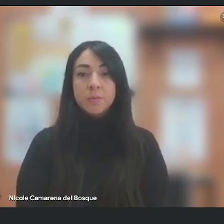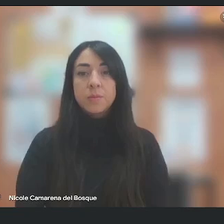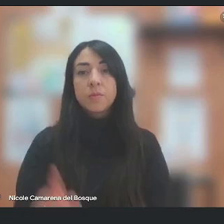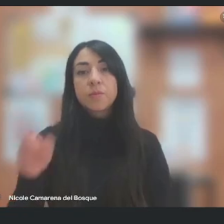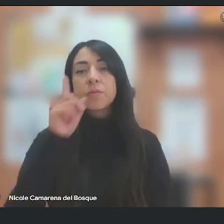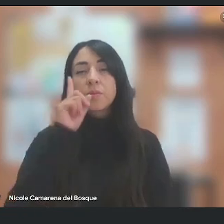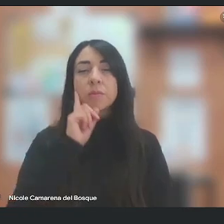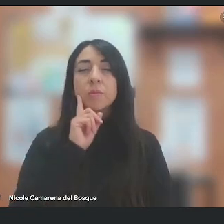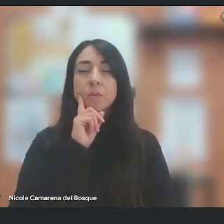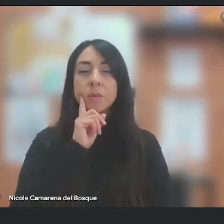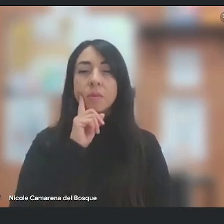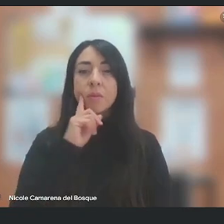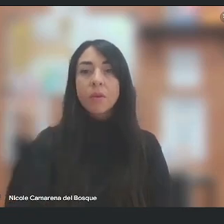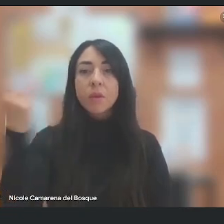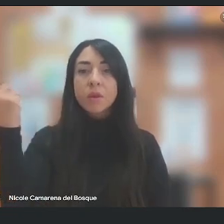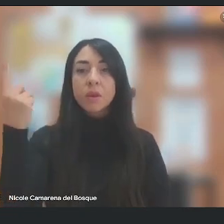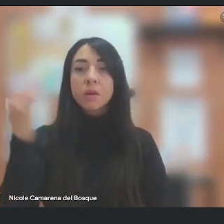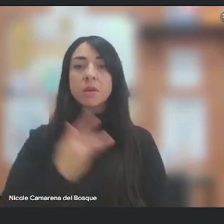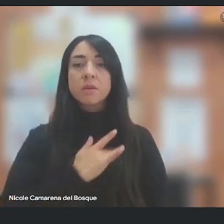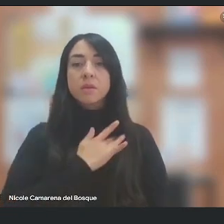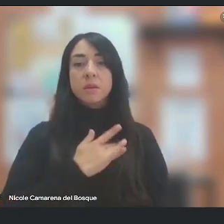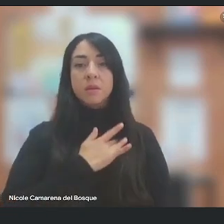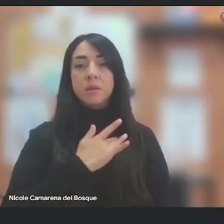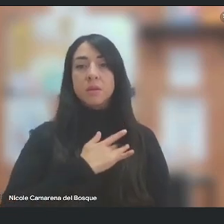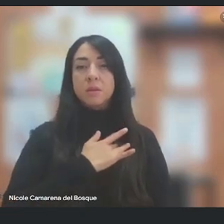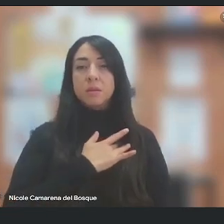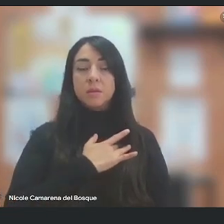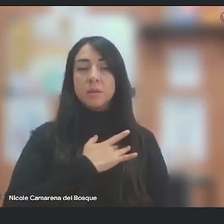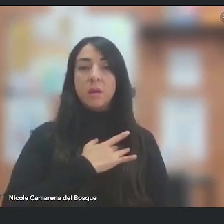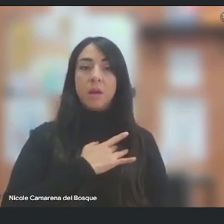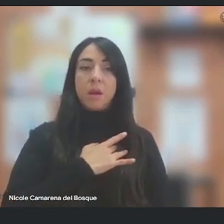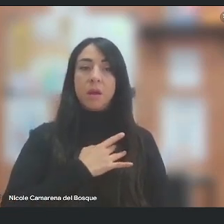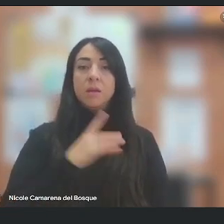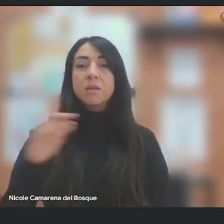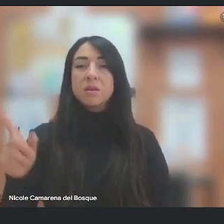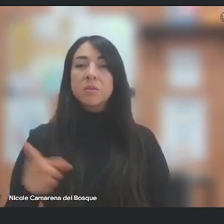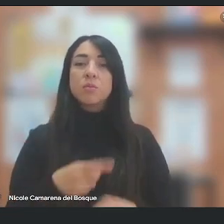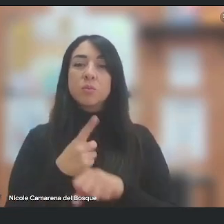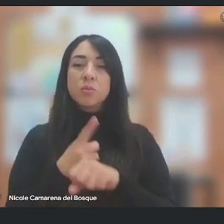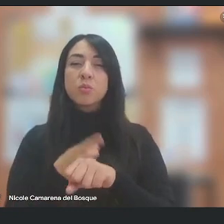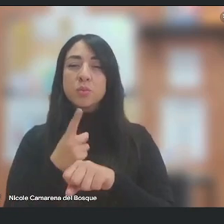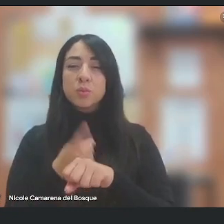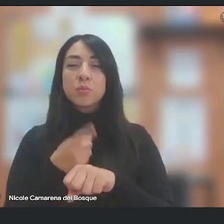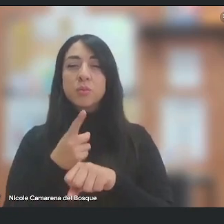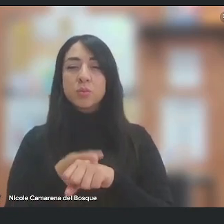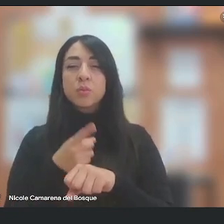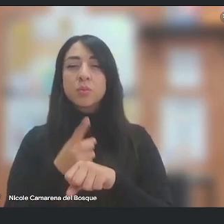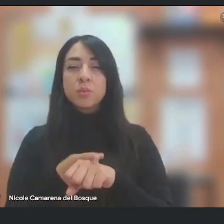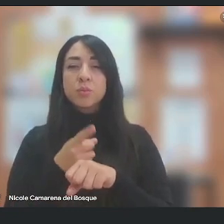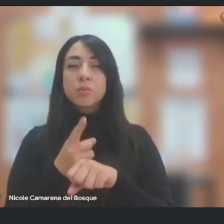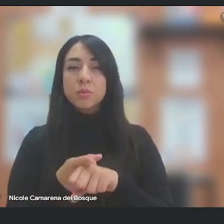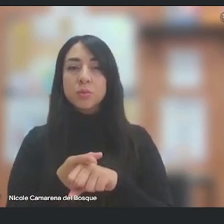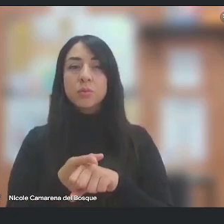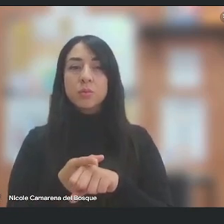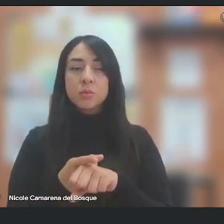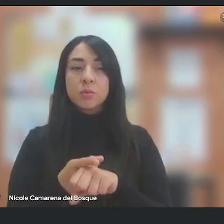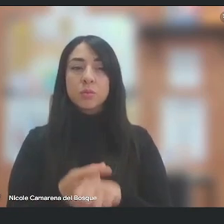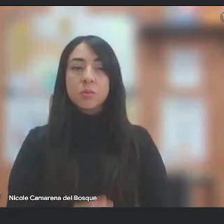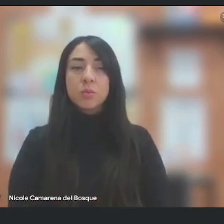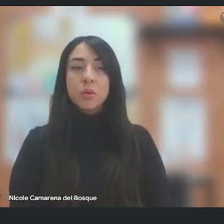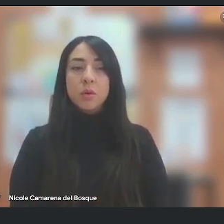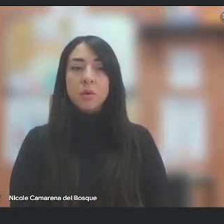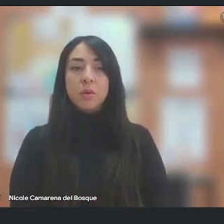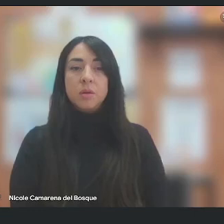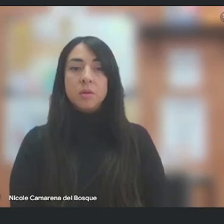el principal es el dolor. El dolor menstrual o el cólico menstrual, que fíjense, puede ser hasta en el 50% de las